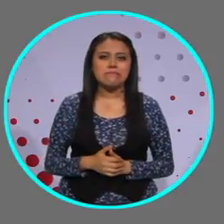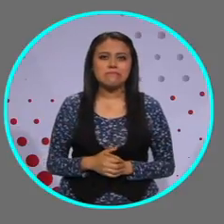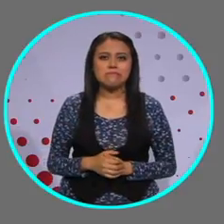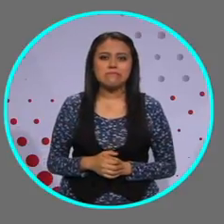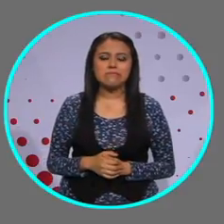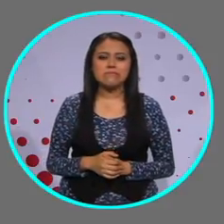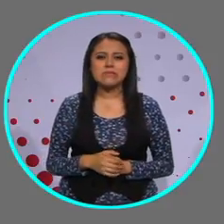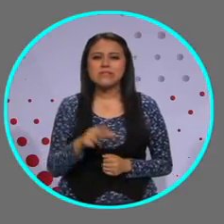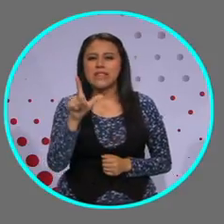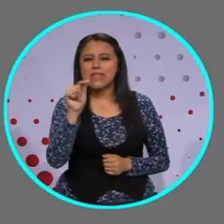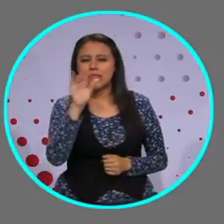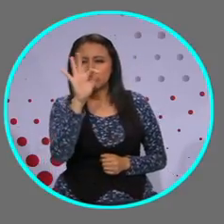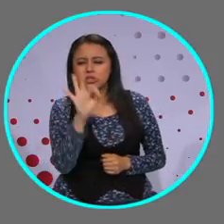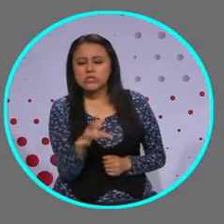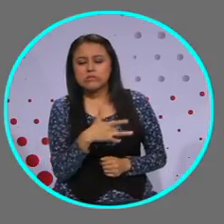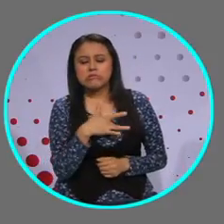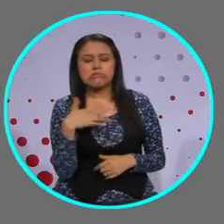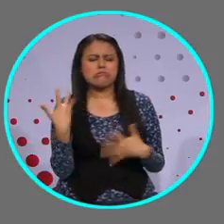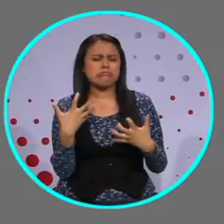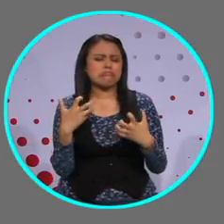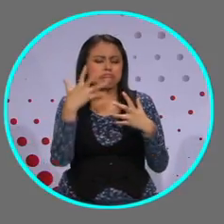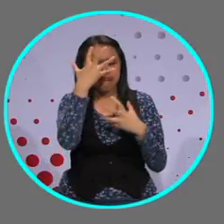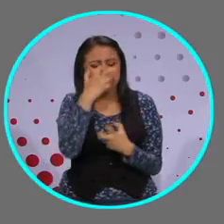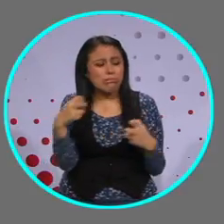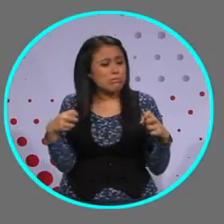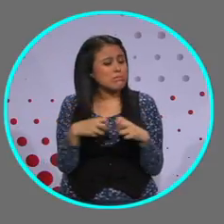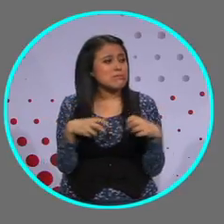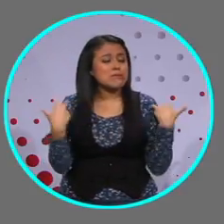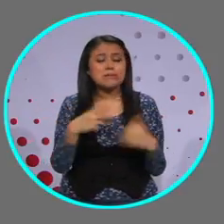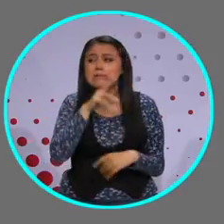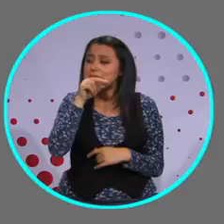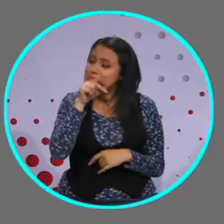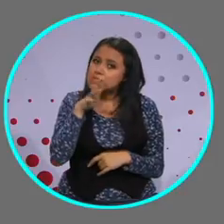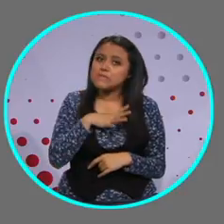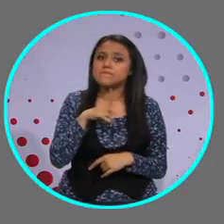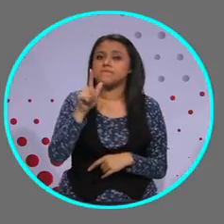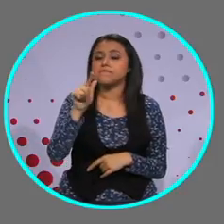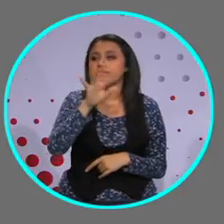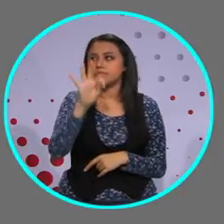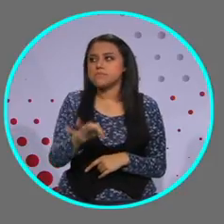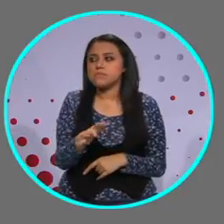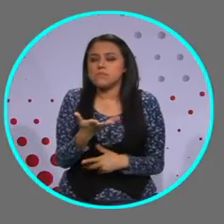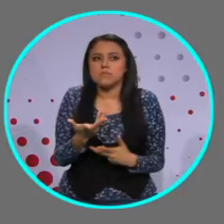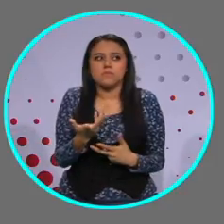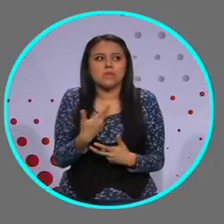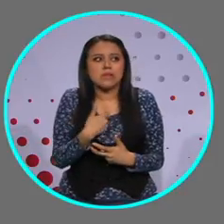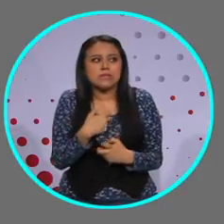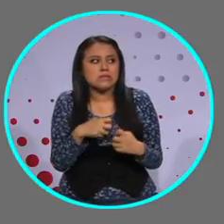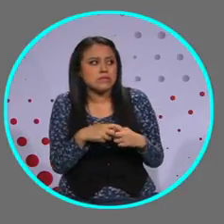70% se siente desesperada 77% siente incertidumbre